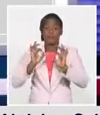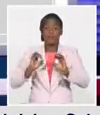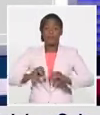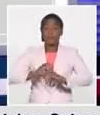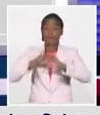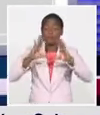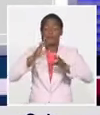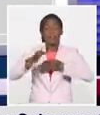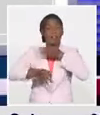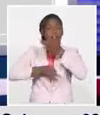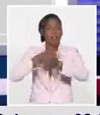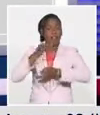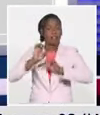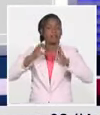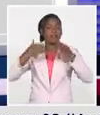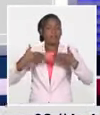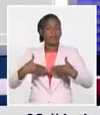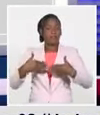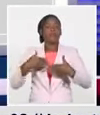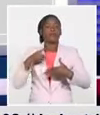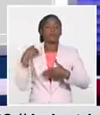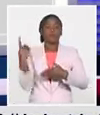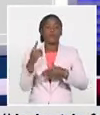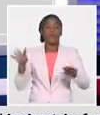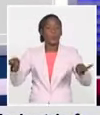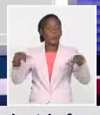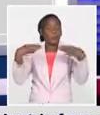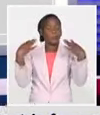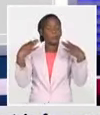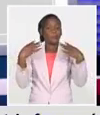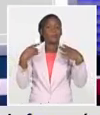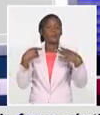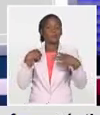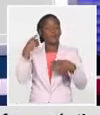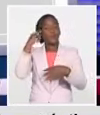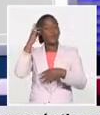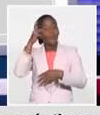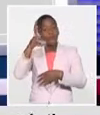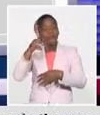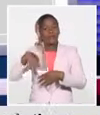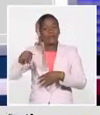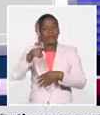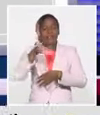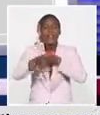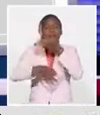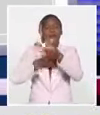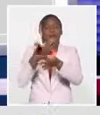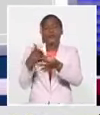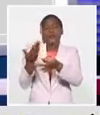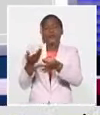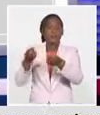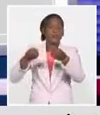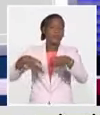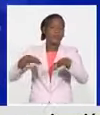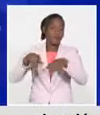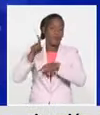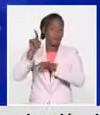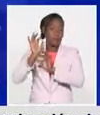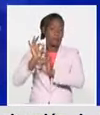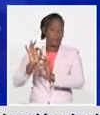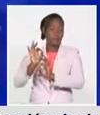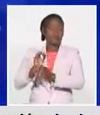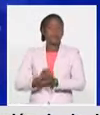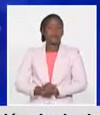de Salud Pública de nuestro país. Y bueno, te saludamos y adelante con la información que tienes sobre este